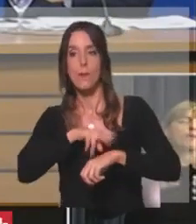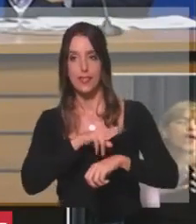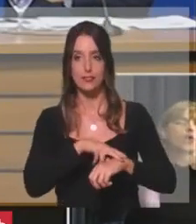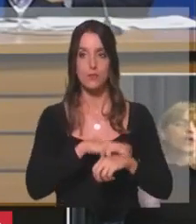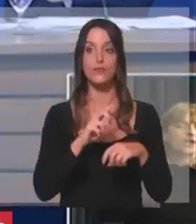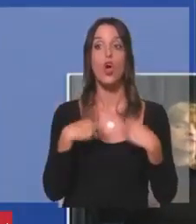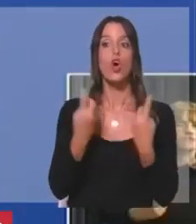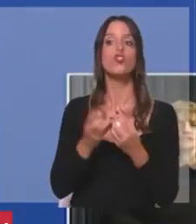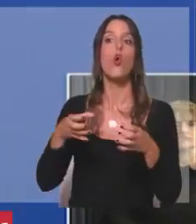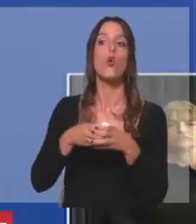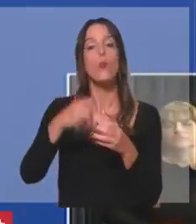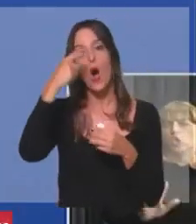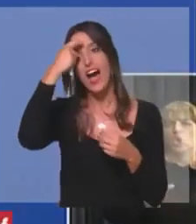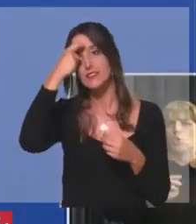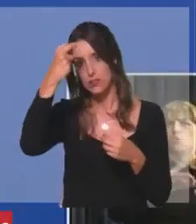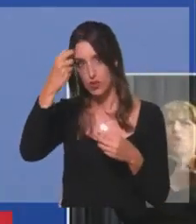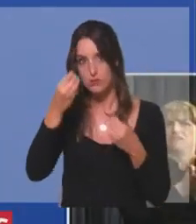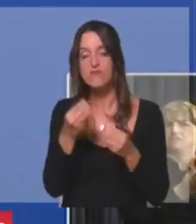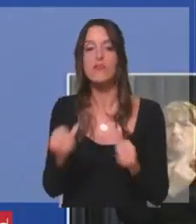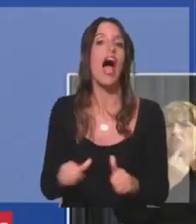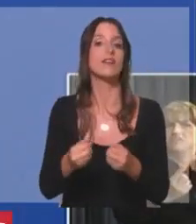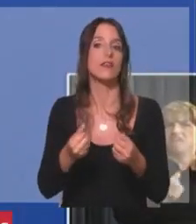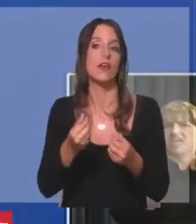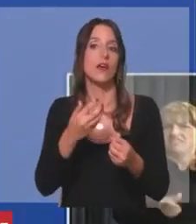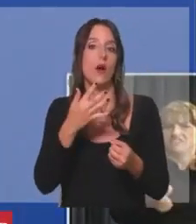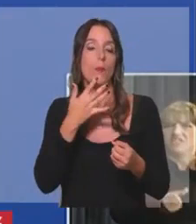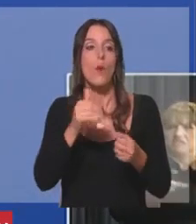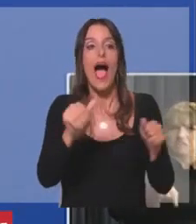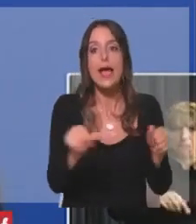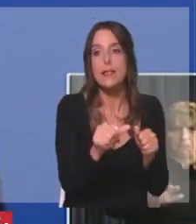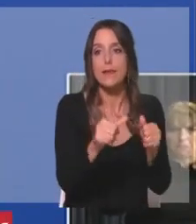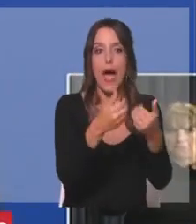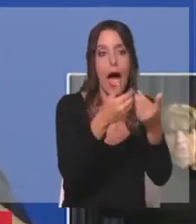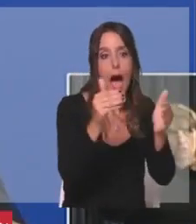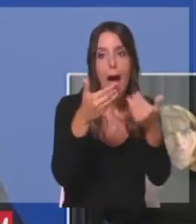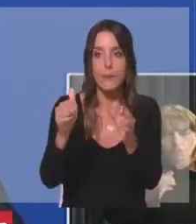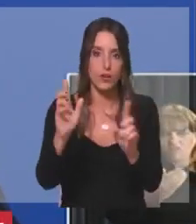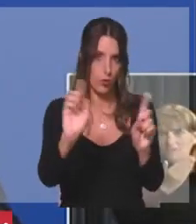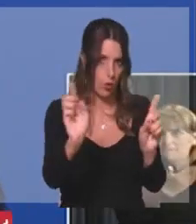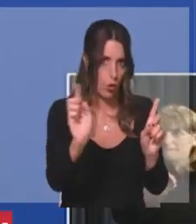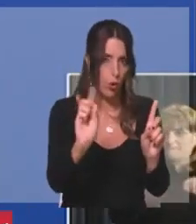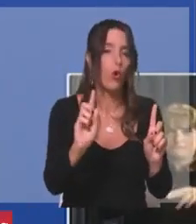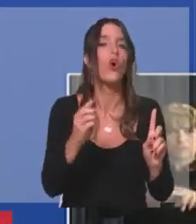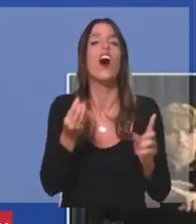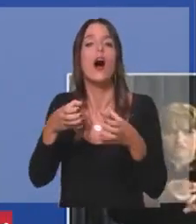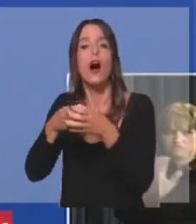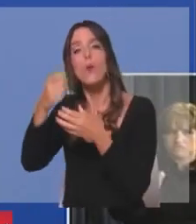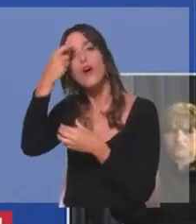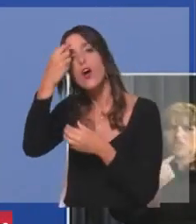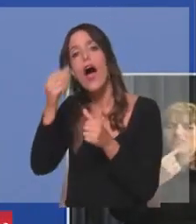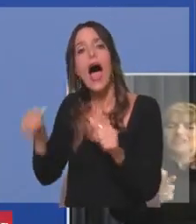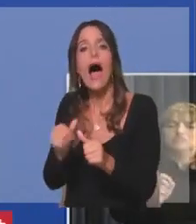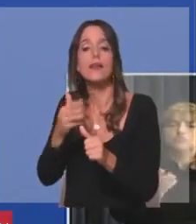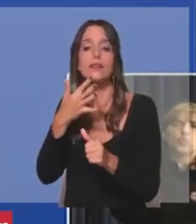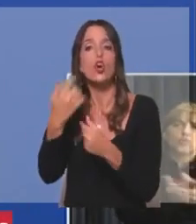Nosotros como grupo asesor no fijamos qué actividades se van a abrir. Nosotros lo que resaltamos son los elementos